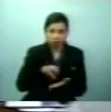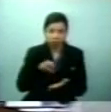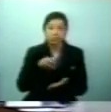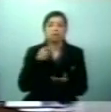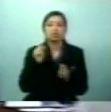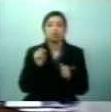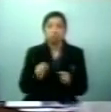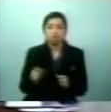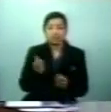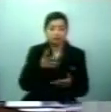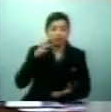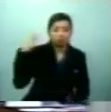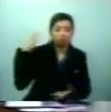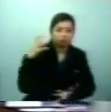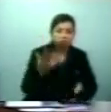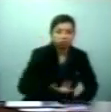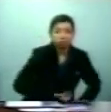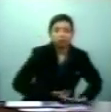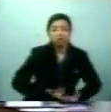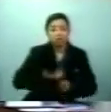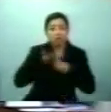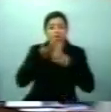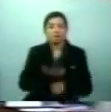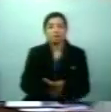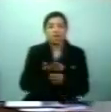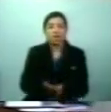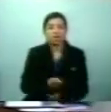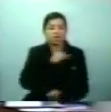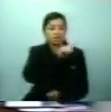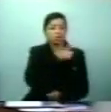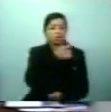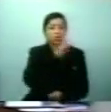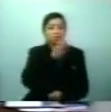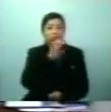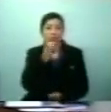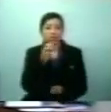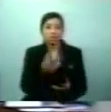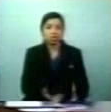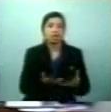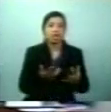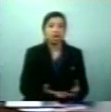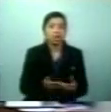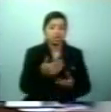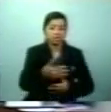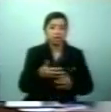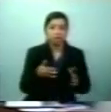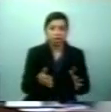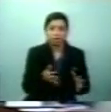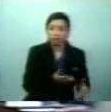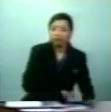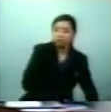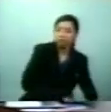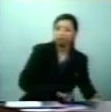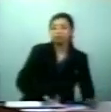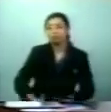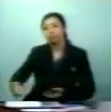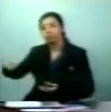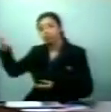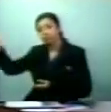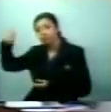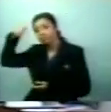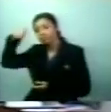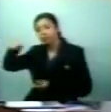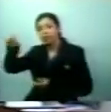exportar 1.400 toneladas métricas con exención arancelaria para el primer año de entrada en vigencia del